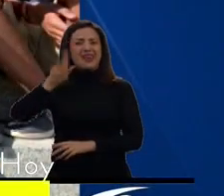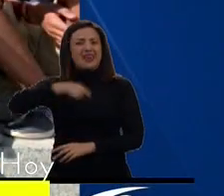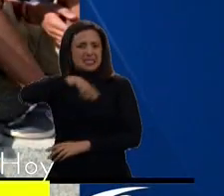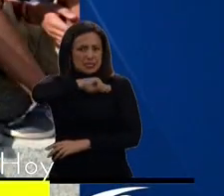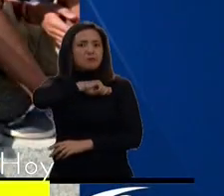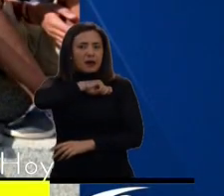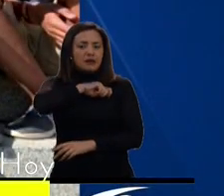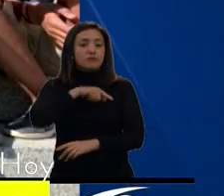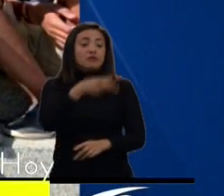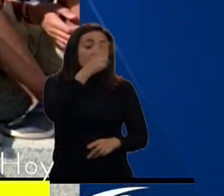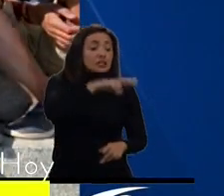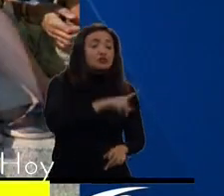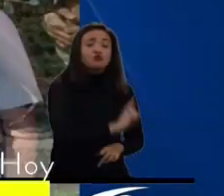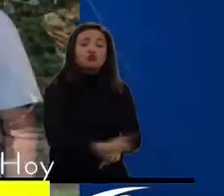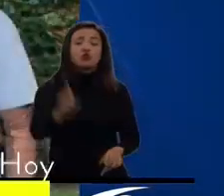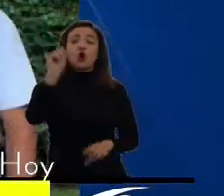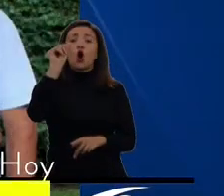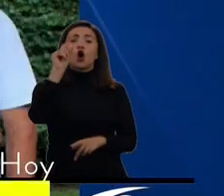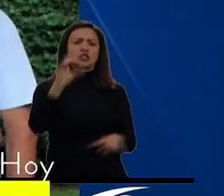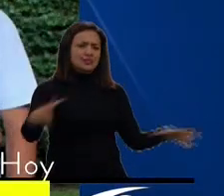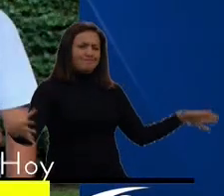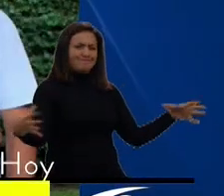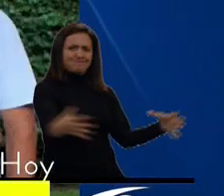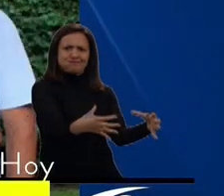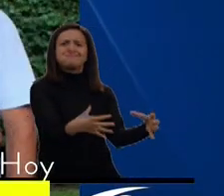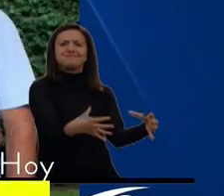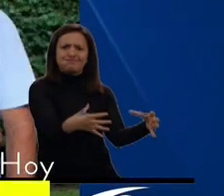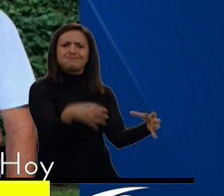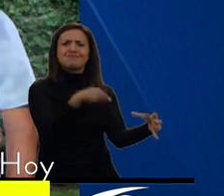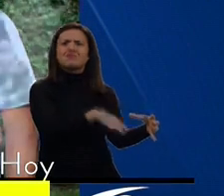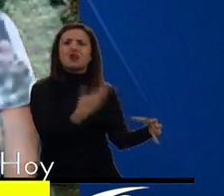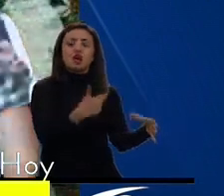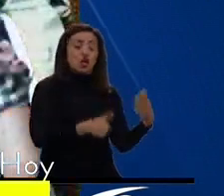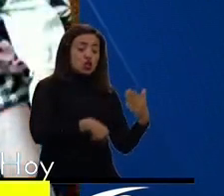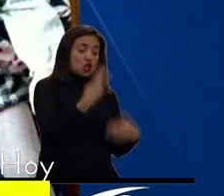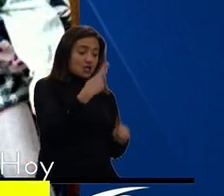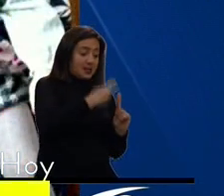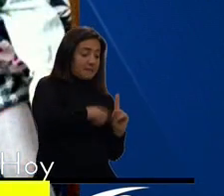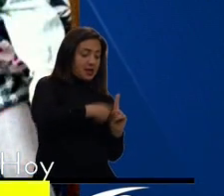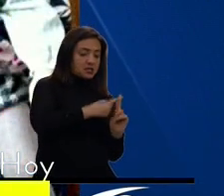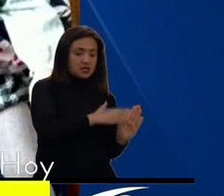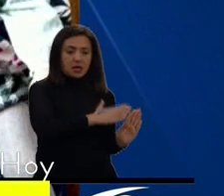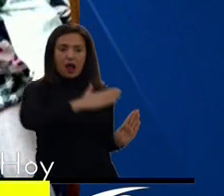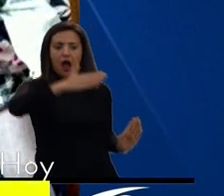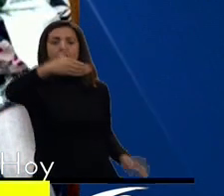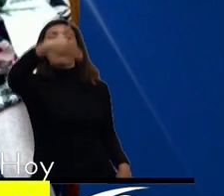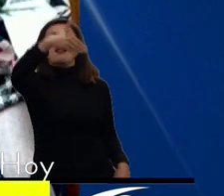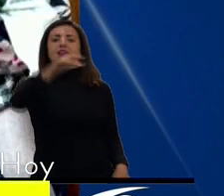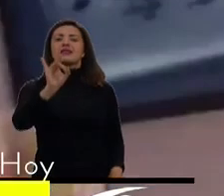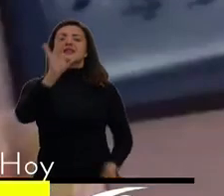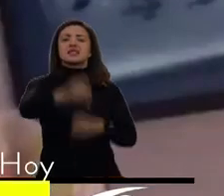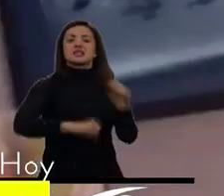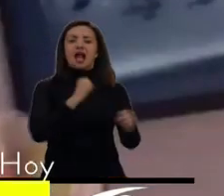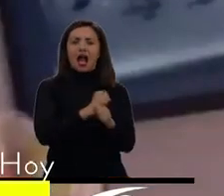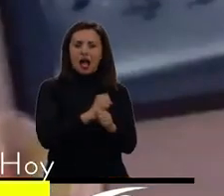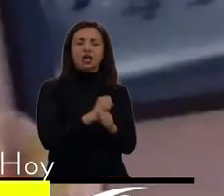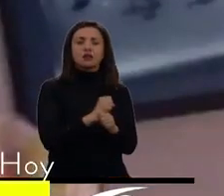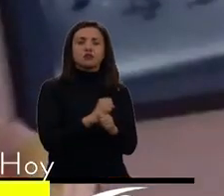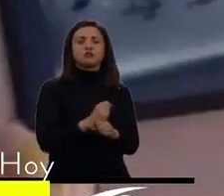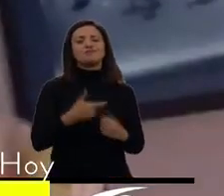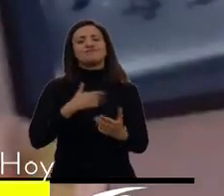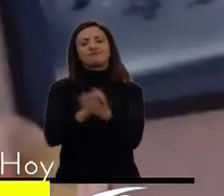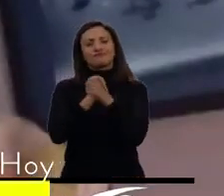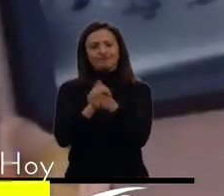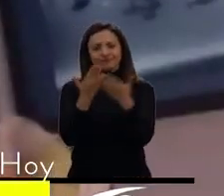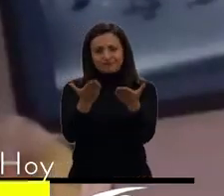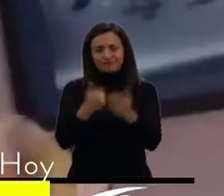Un batallón de pequeñines y adolescentes que van desde los 12 meses hasta los 15 años de edad. Un gusto saludarlos desde Bogotá,